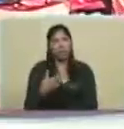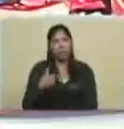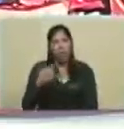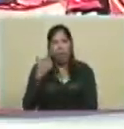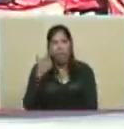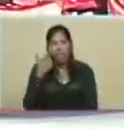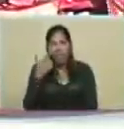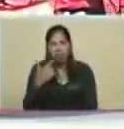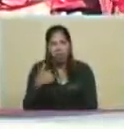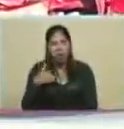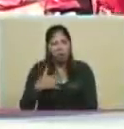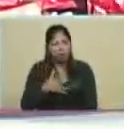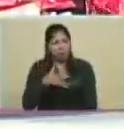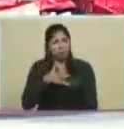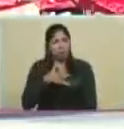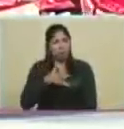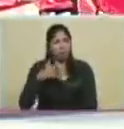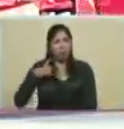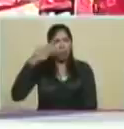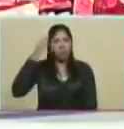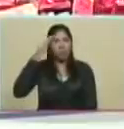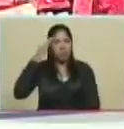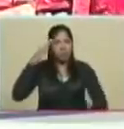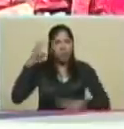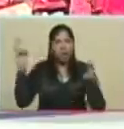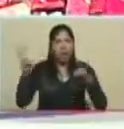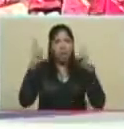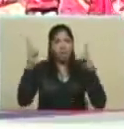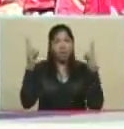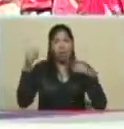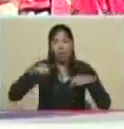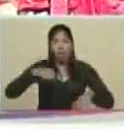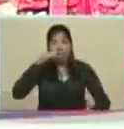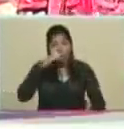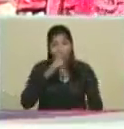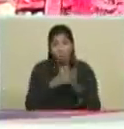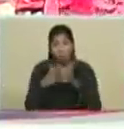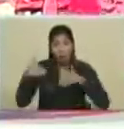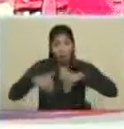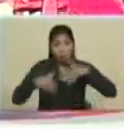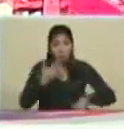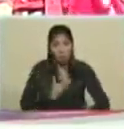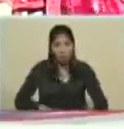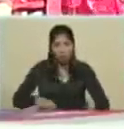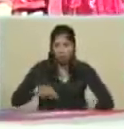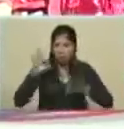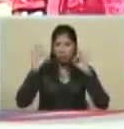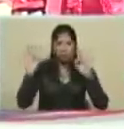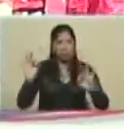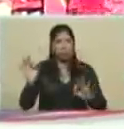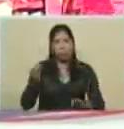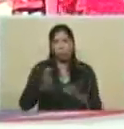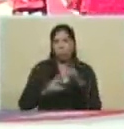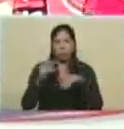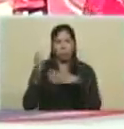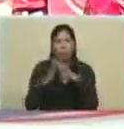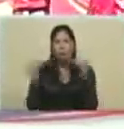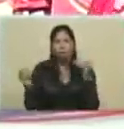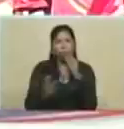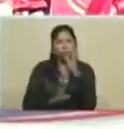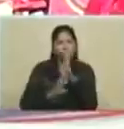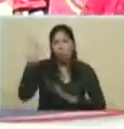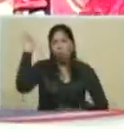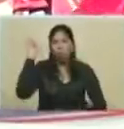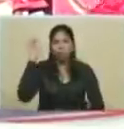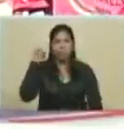veo, yo lo siento y sé que con la victoria electoral de este año vendrán tiempos hermosos, tiempos